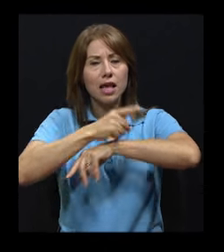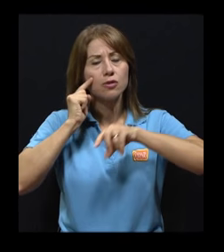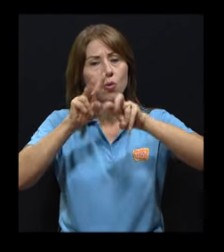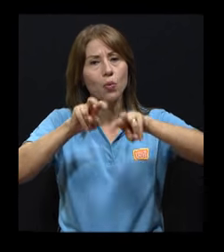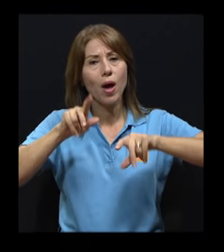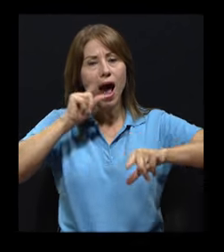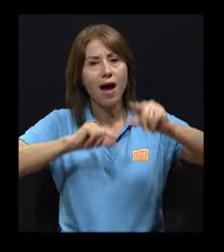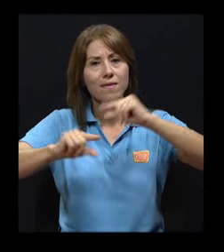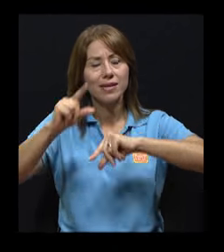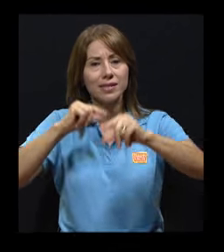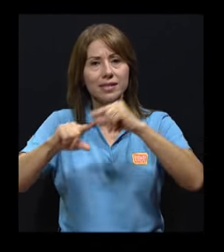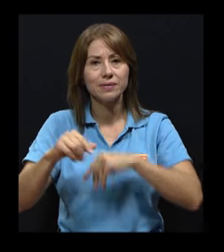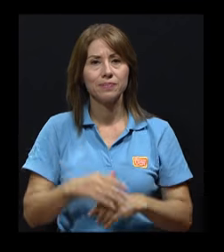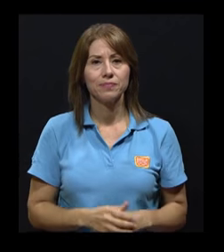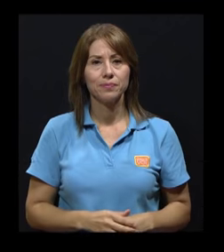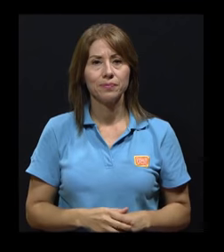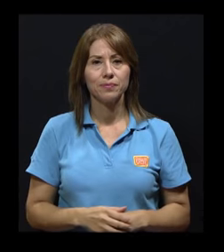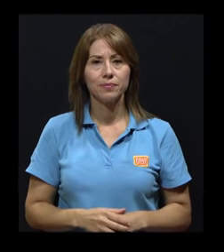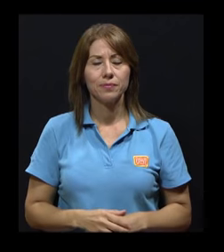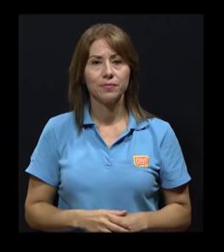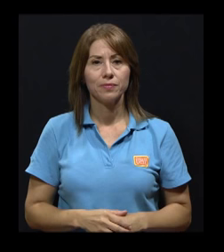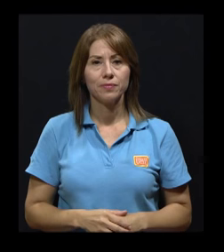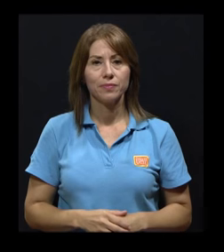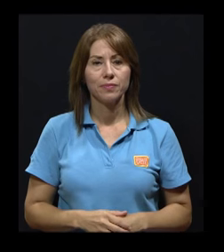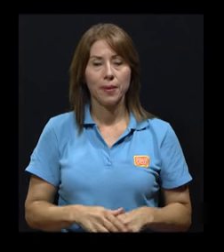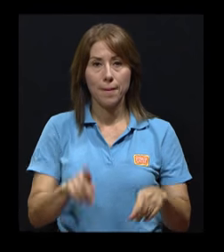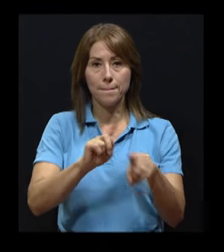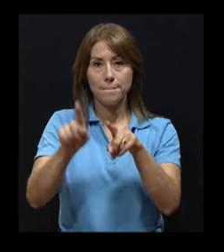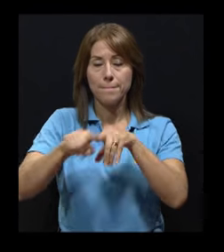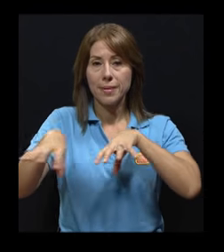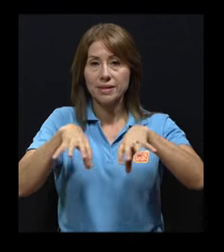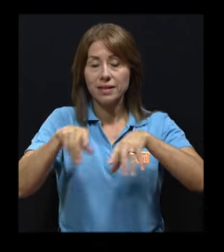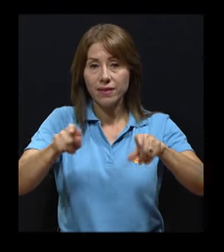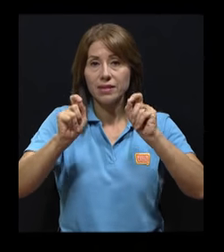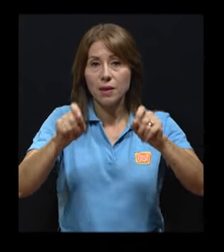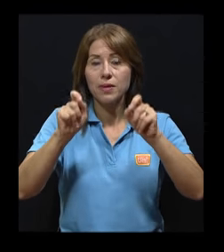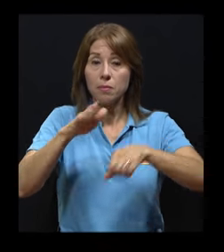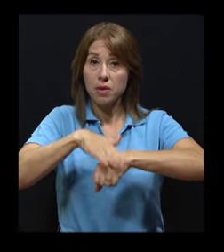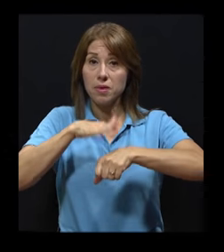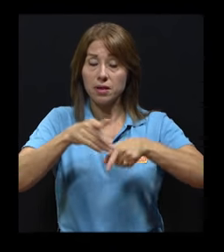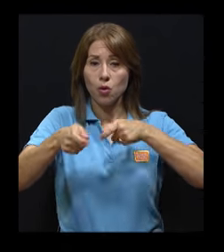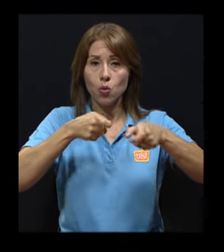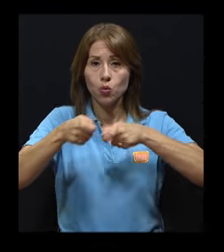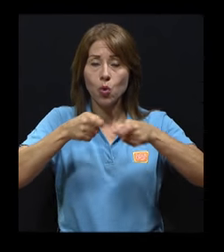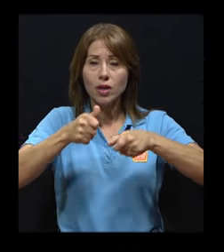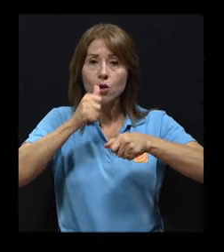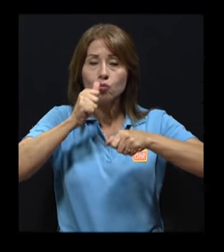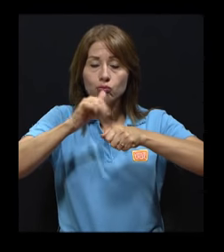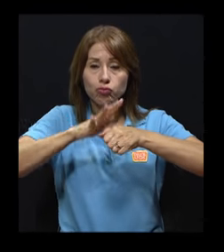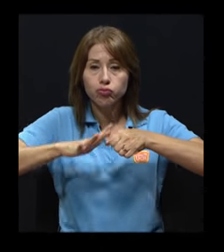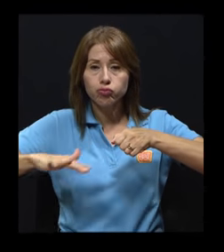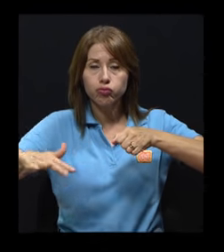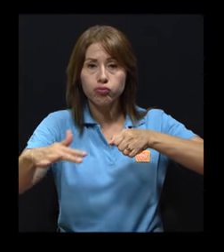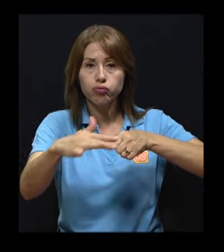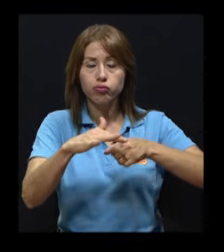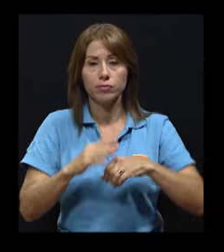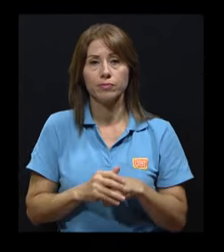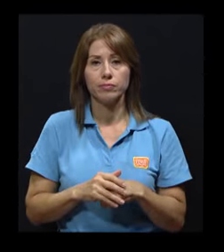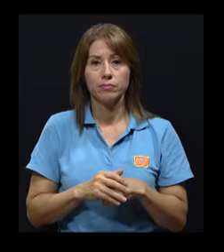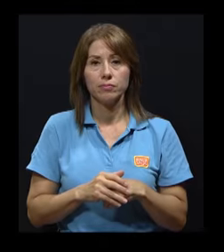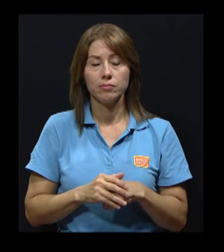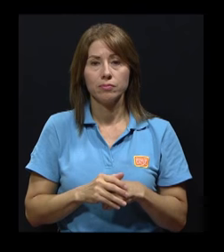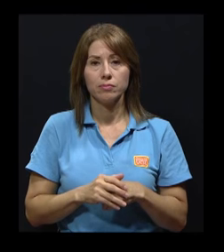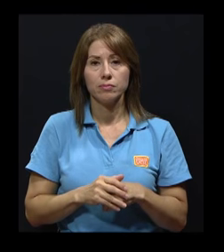acuáticos e invertebrados presentes esto permite estimar las fluctuaciones de posible recurso alimenticio para las